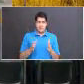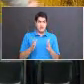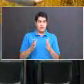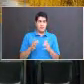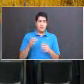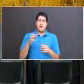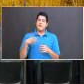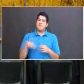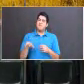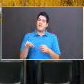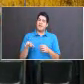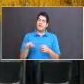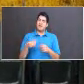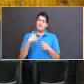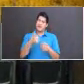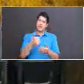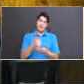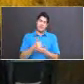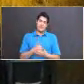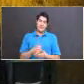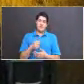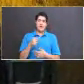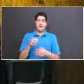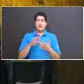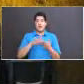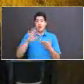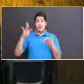Pero hágame el favor, usted glorificado, hermano.